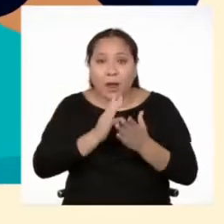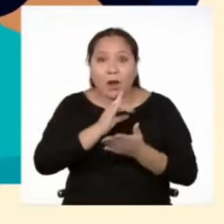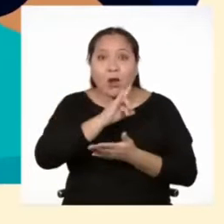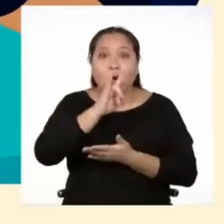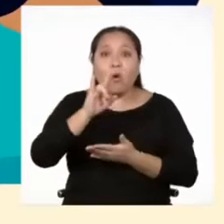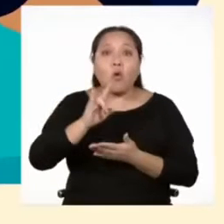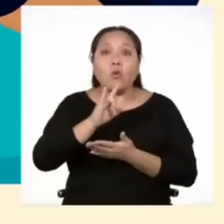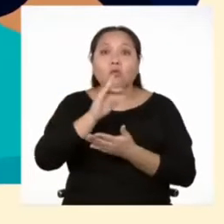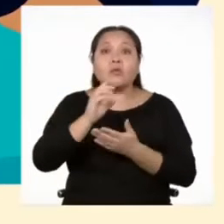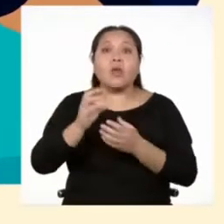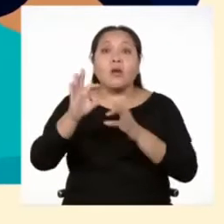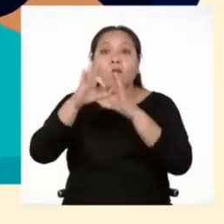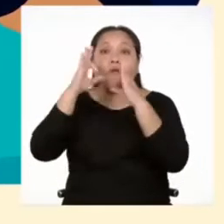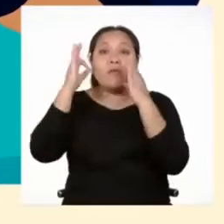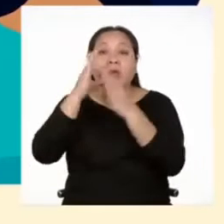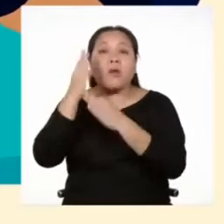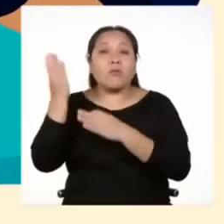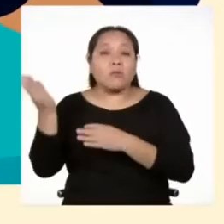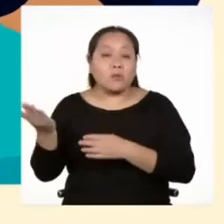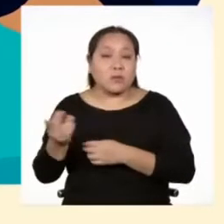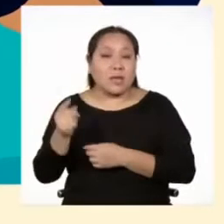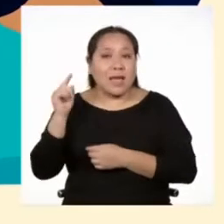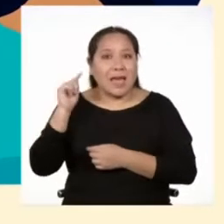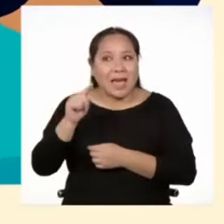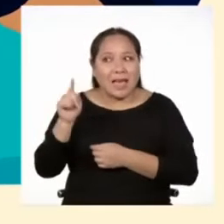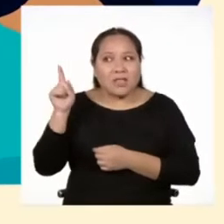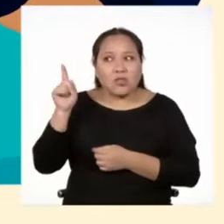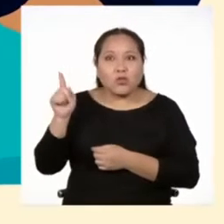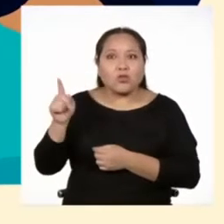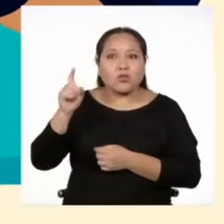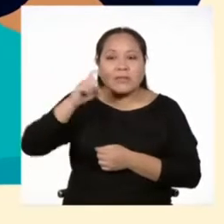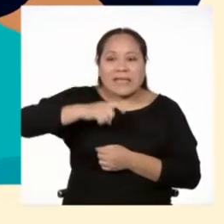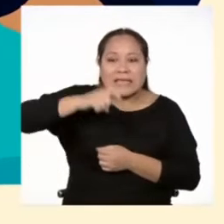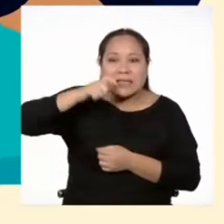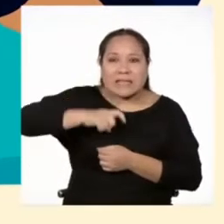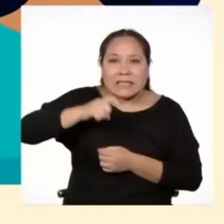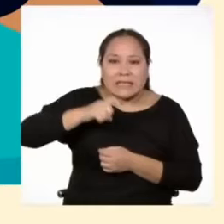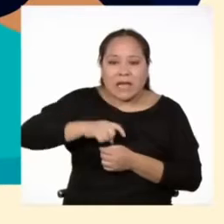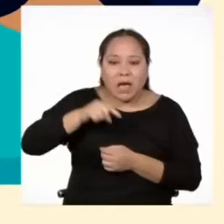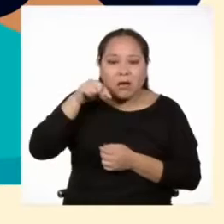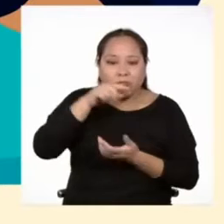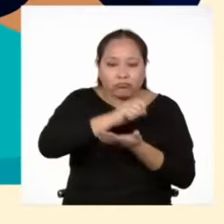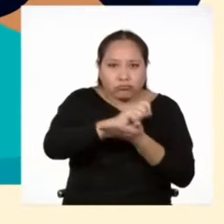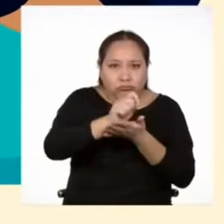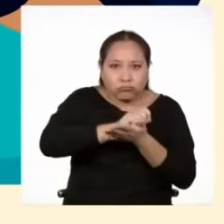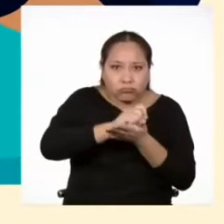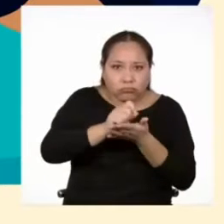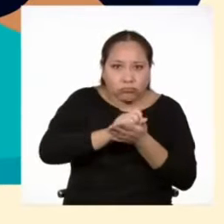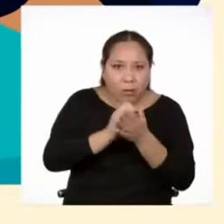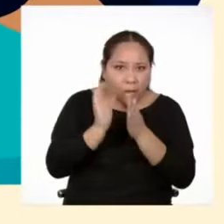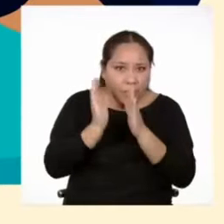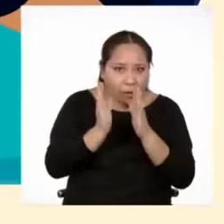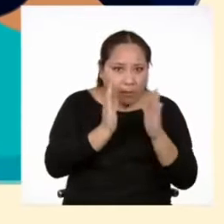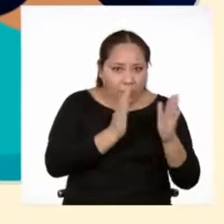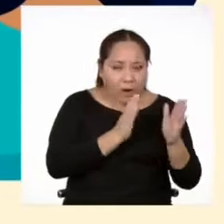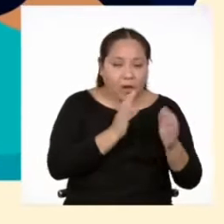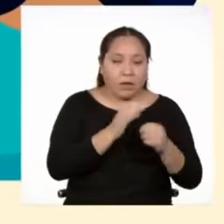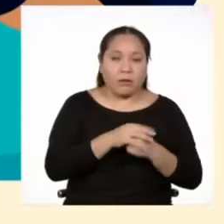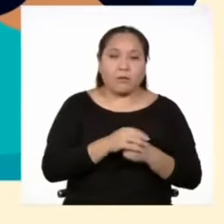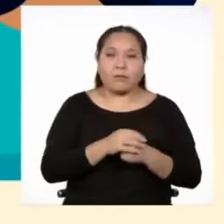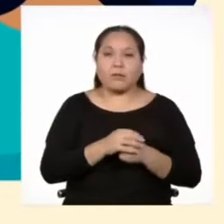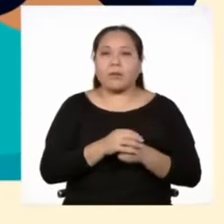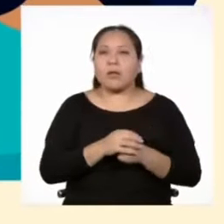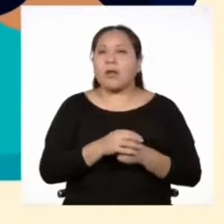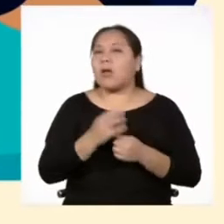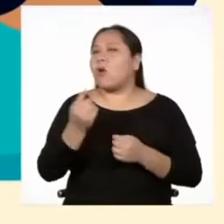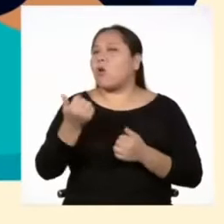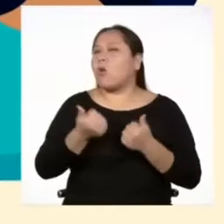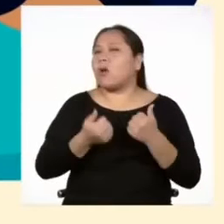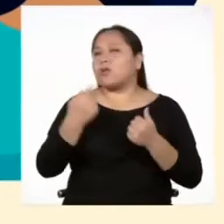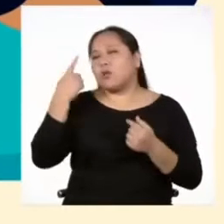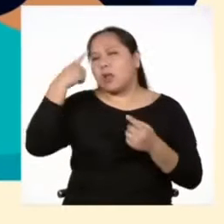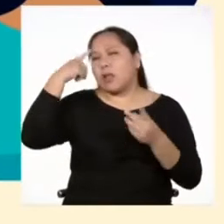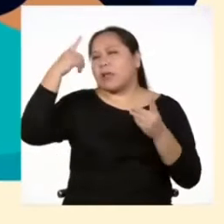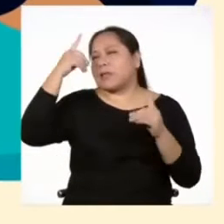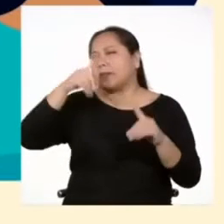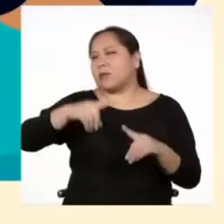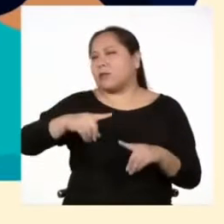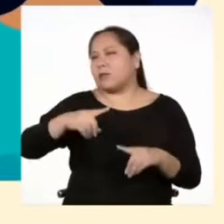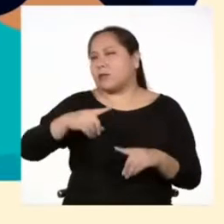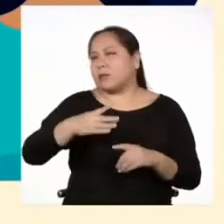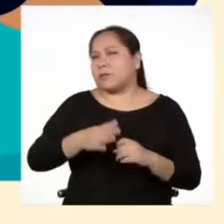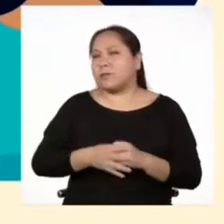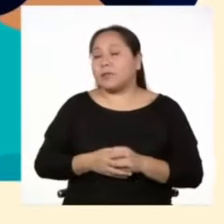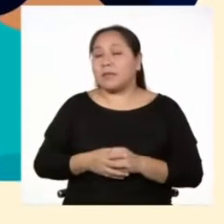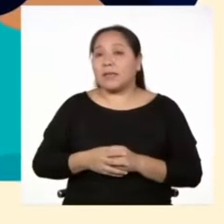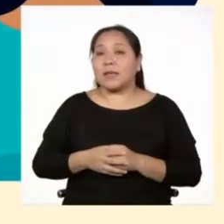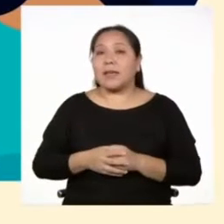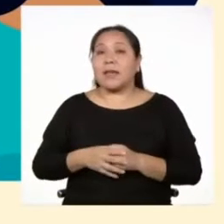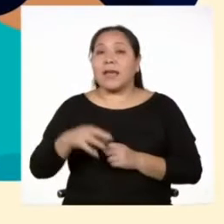redes sociales. Esa es la necesidad que voy a cubrir con el texto que elaboraré. ¿Qué decisiones debo tomar?